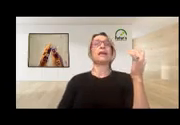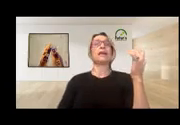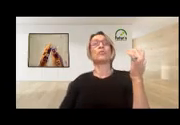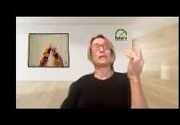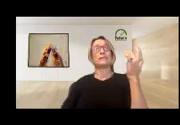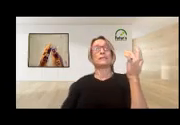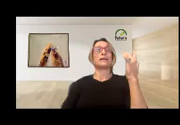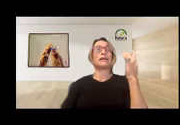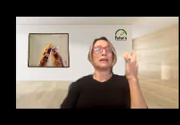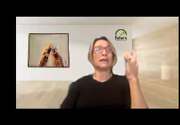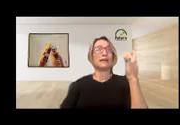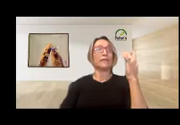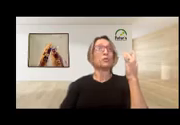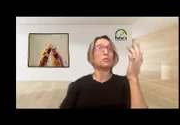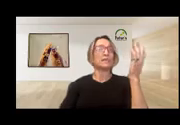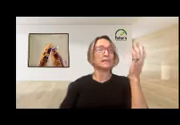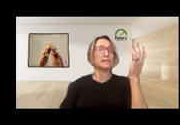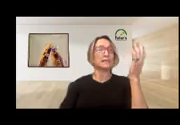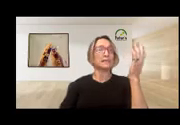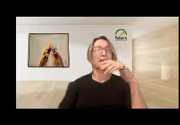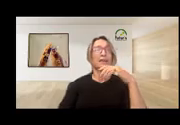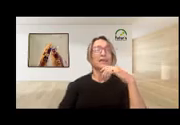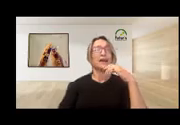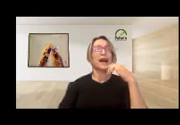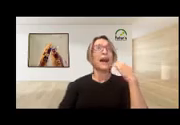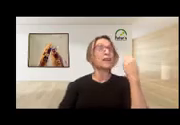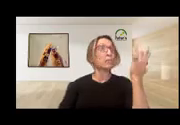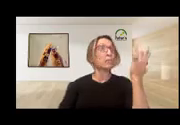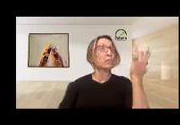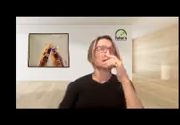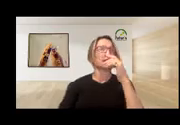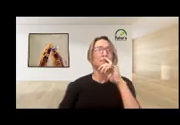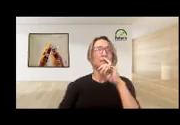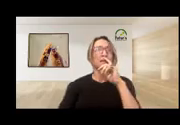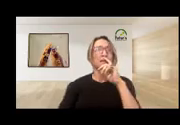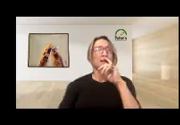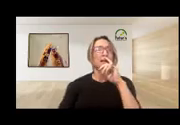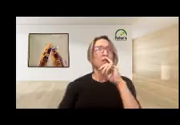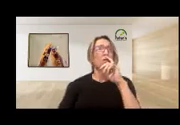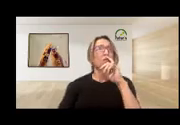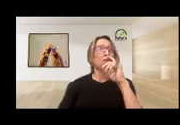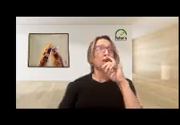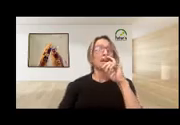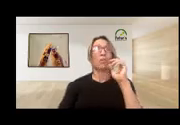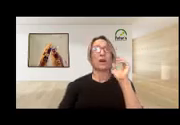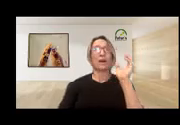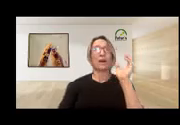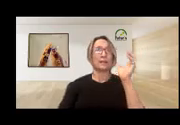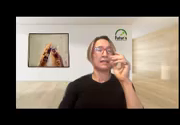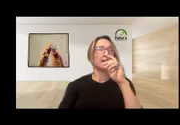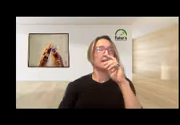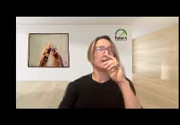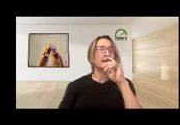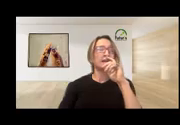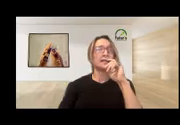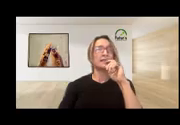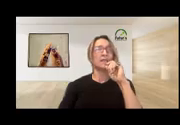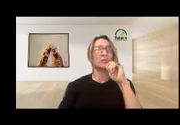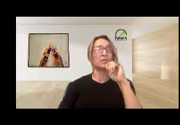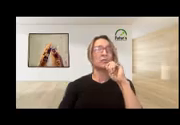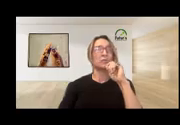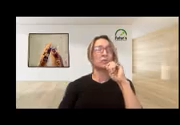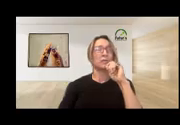de algunas frutas, árboles, como el aguacate. Y